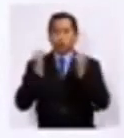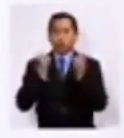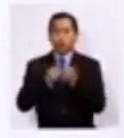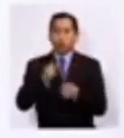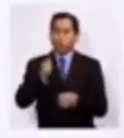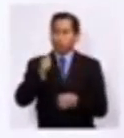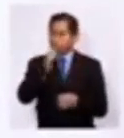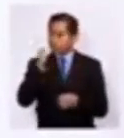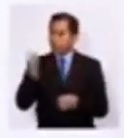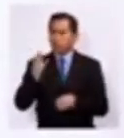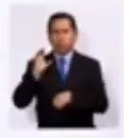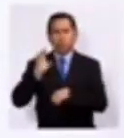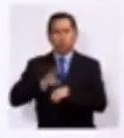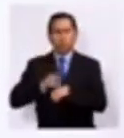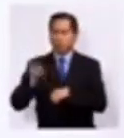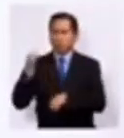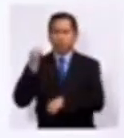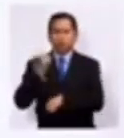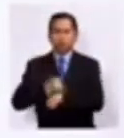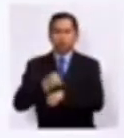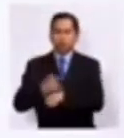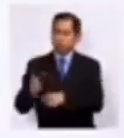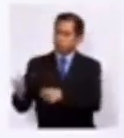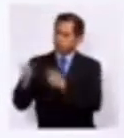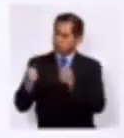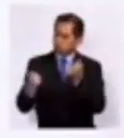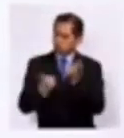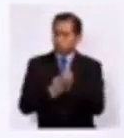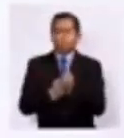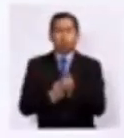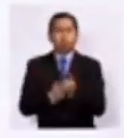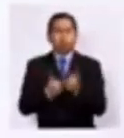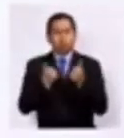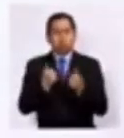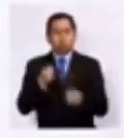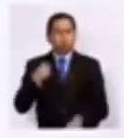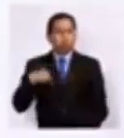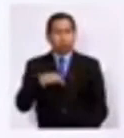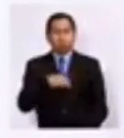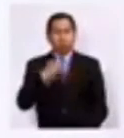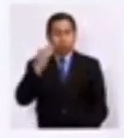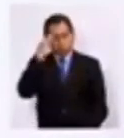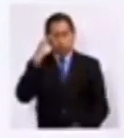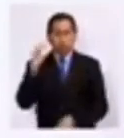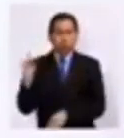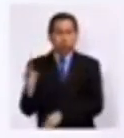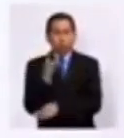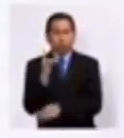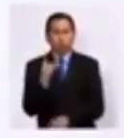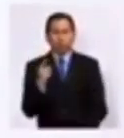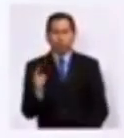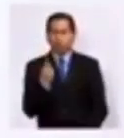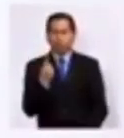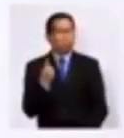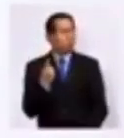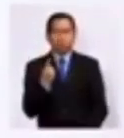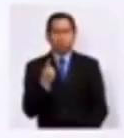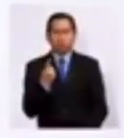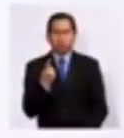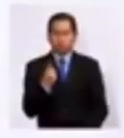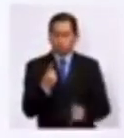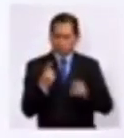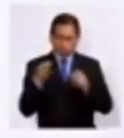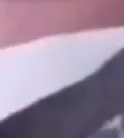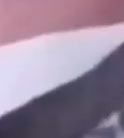civiles y eclesiásticas y nos damos cuenta que bolivia no está sola en una lucha contra el